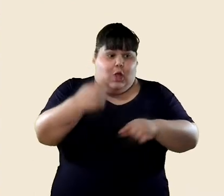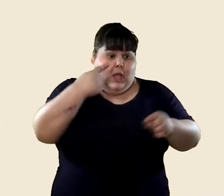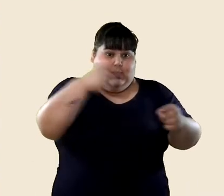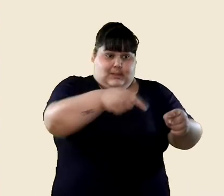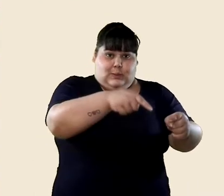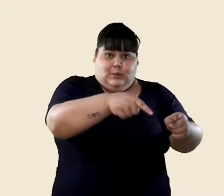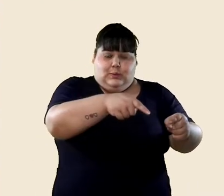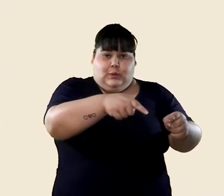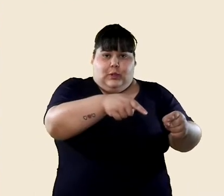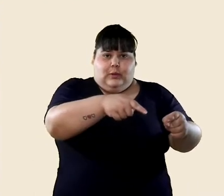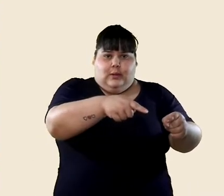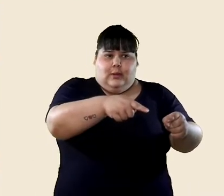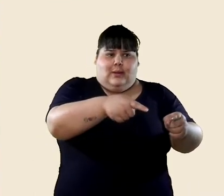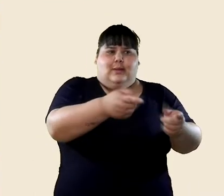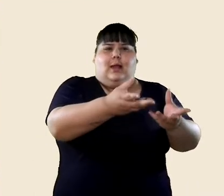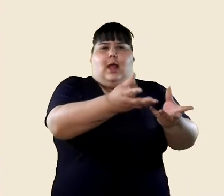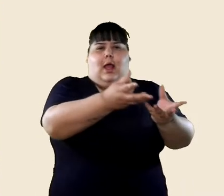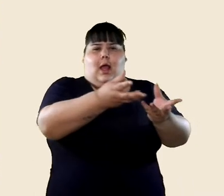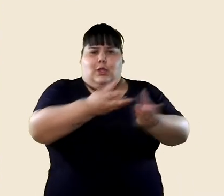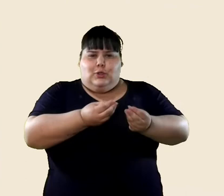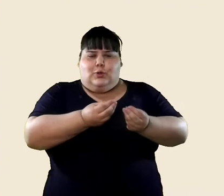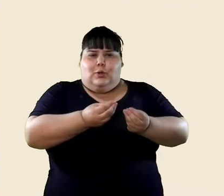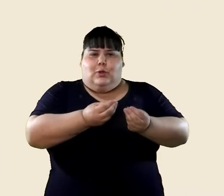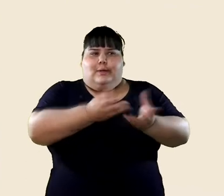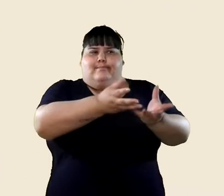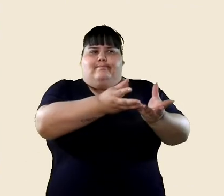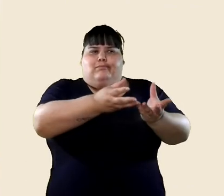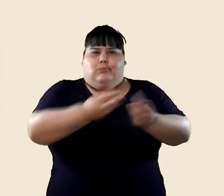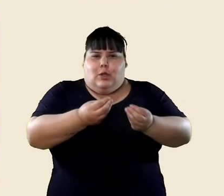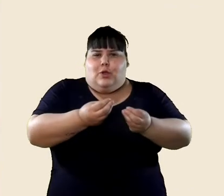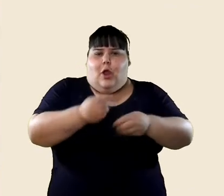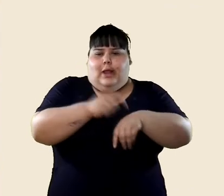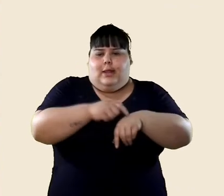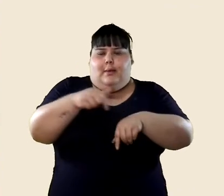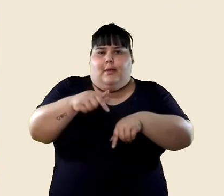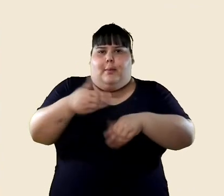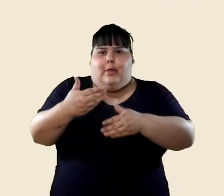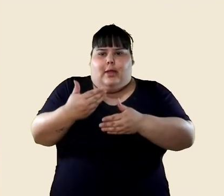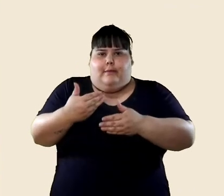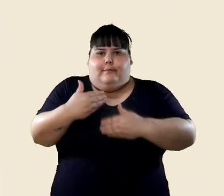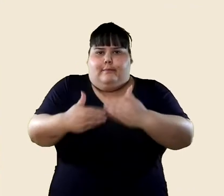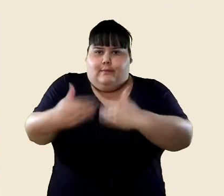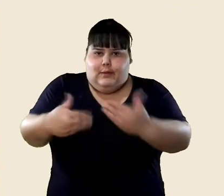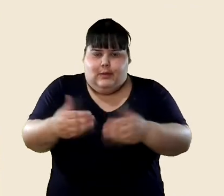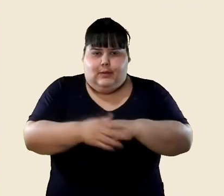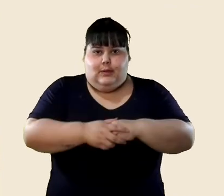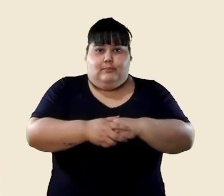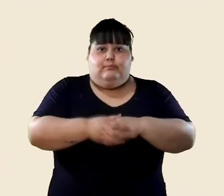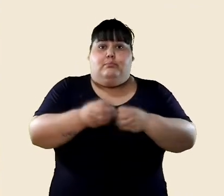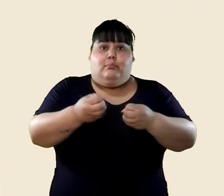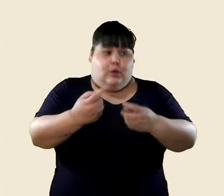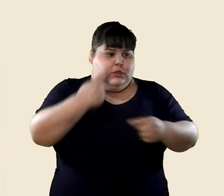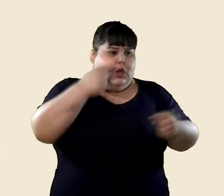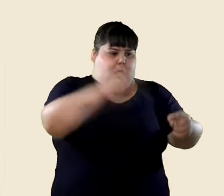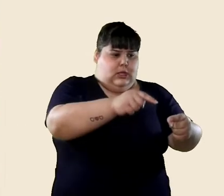es lo que por ahí ayuda y sostiene este tiempo, que nos va a sostener en este tiempo. Pero como decía, para las instituciones y